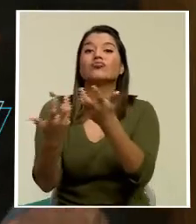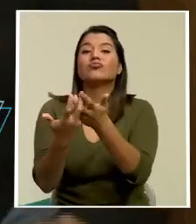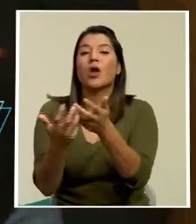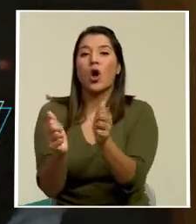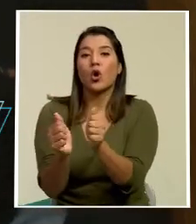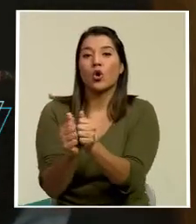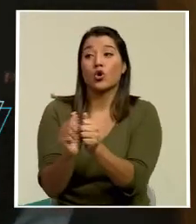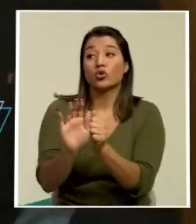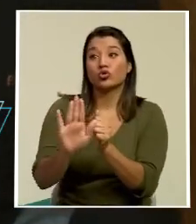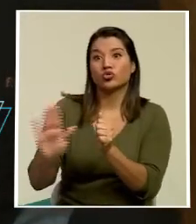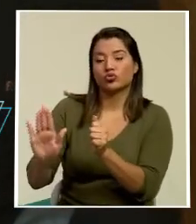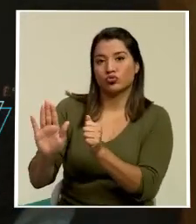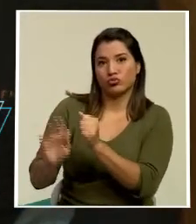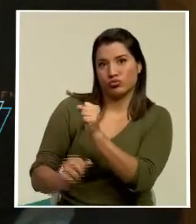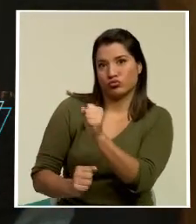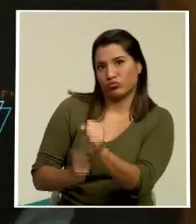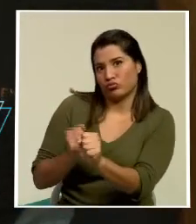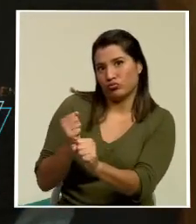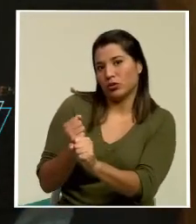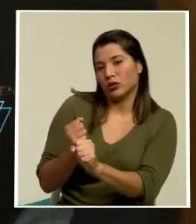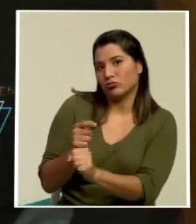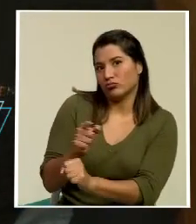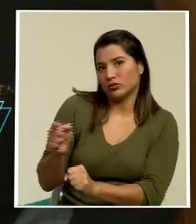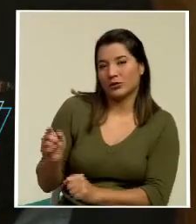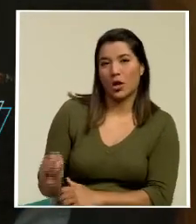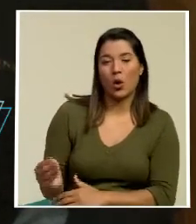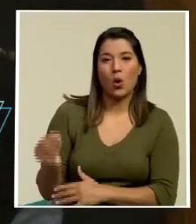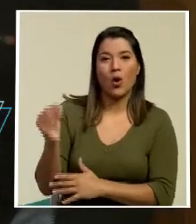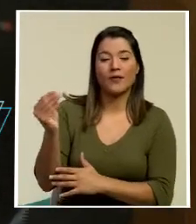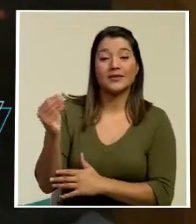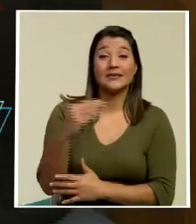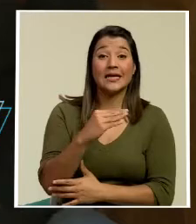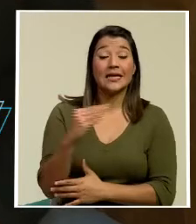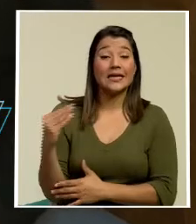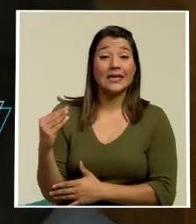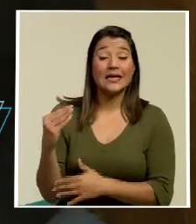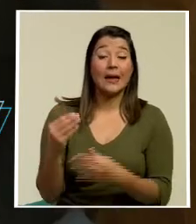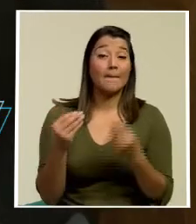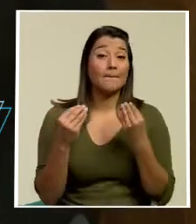estaban, de adolescentes. Y habían muchos